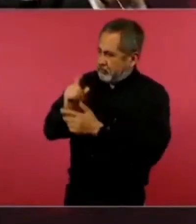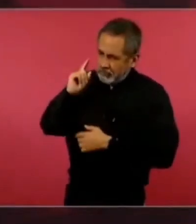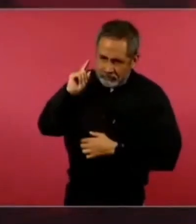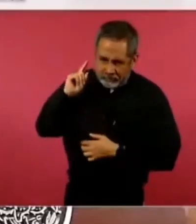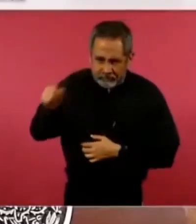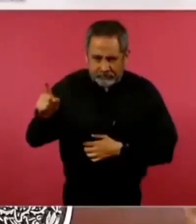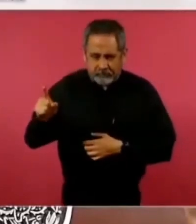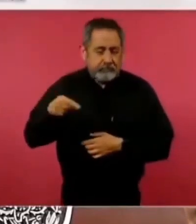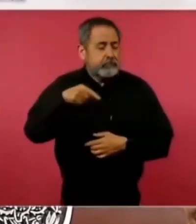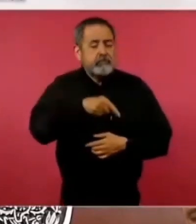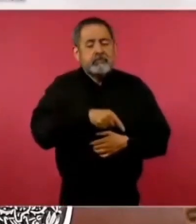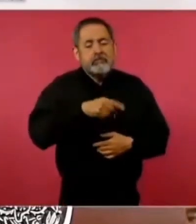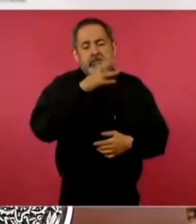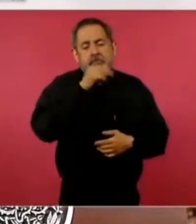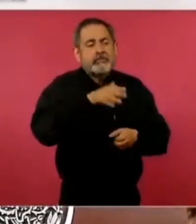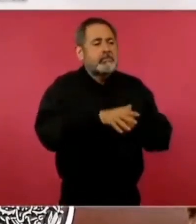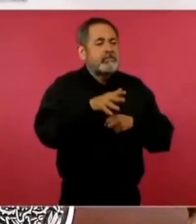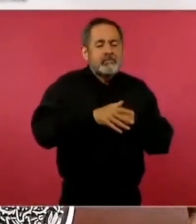cabo